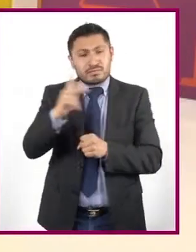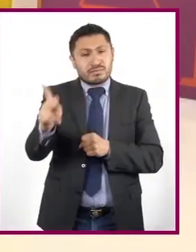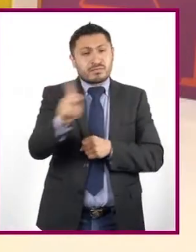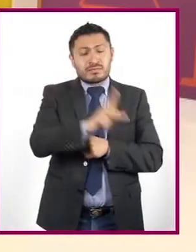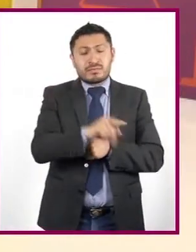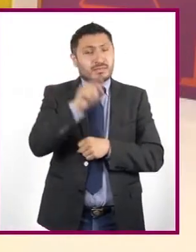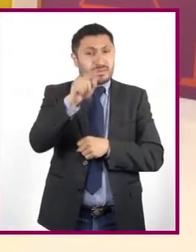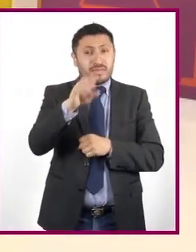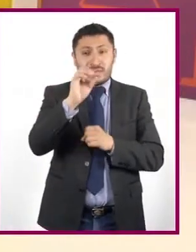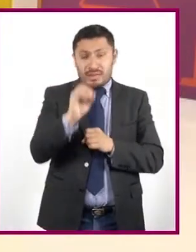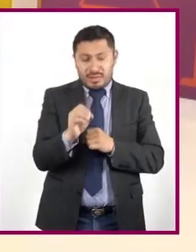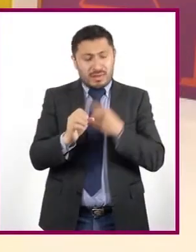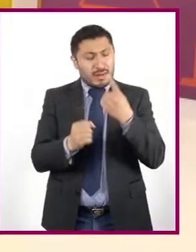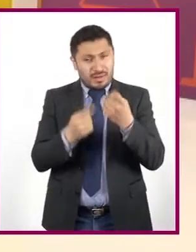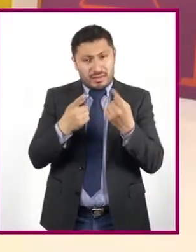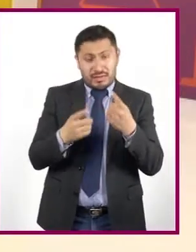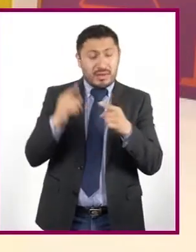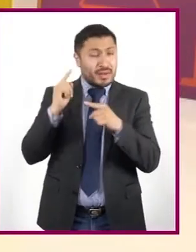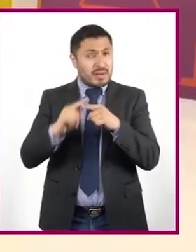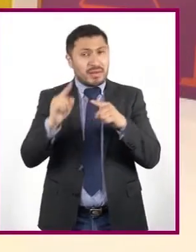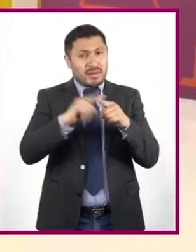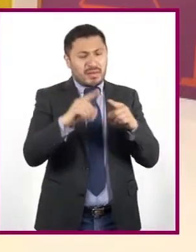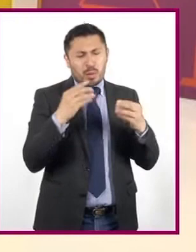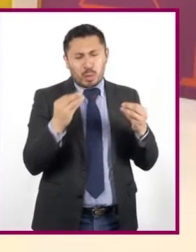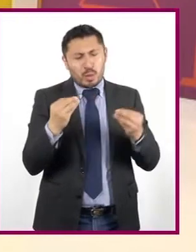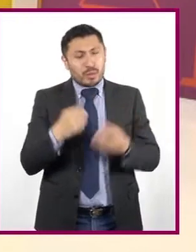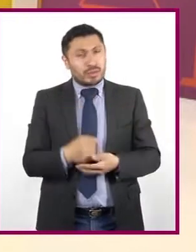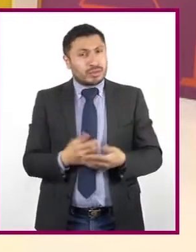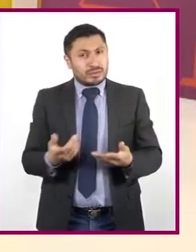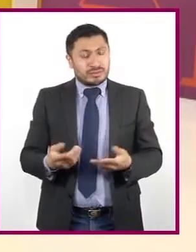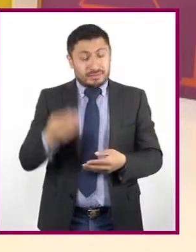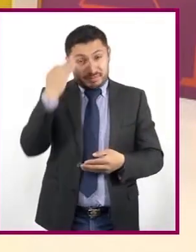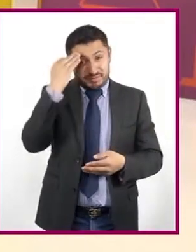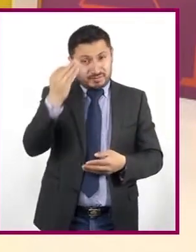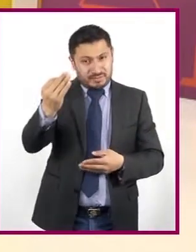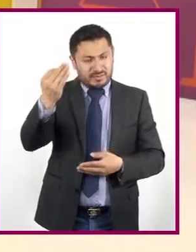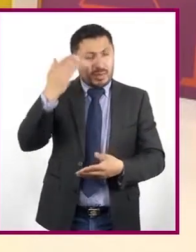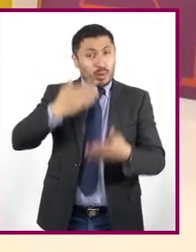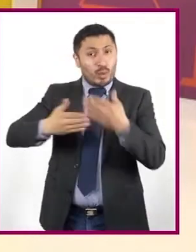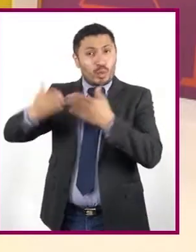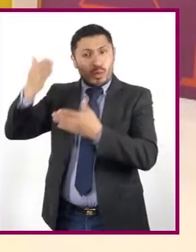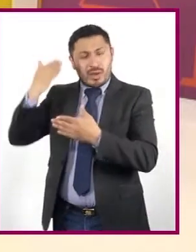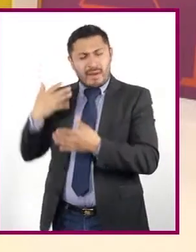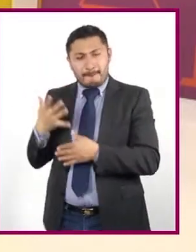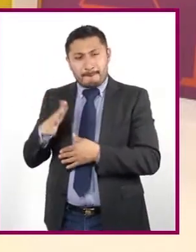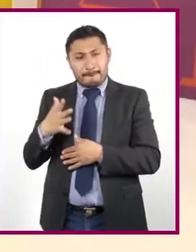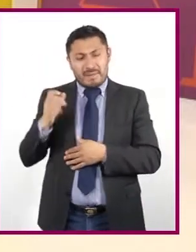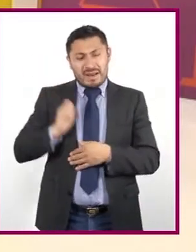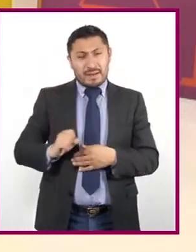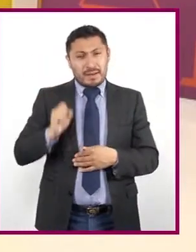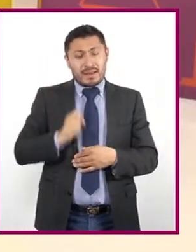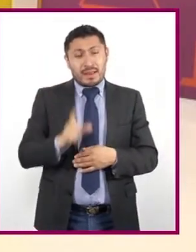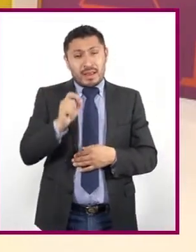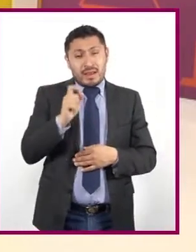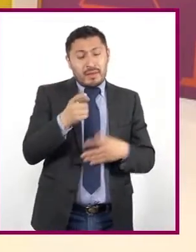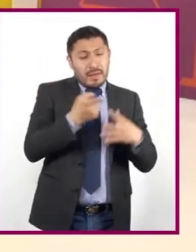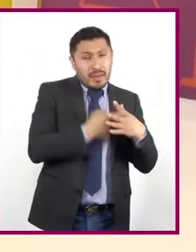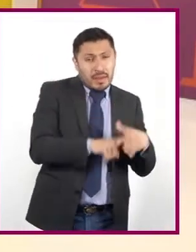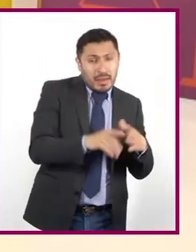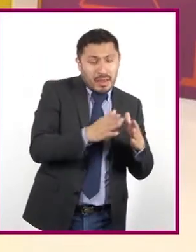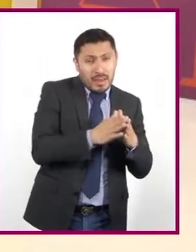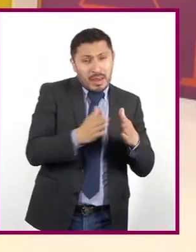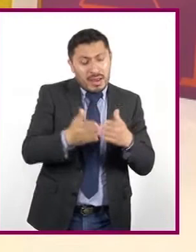con diferencias físicas notables? En un tiempo no muy lejano, a principios del siglo XX y finales del